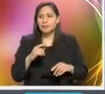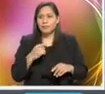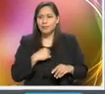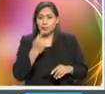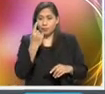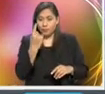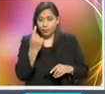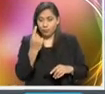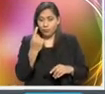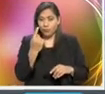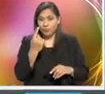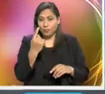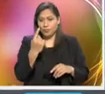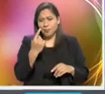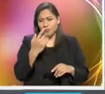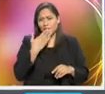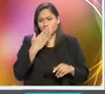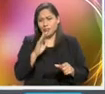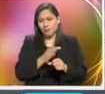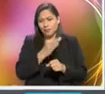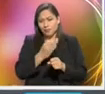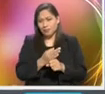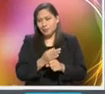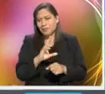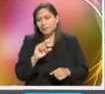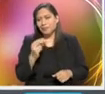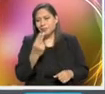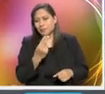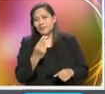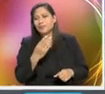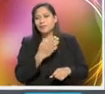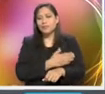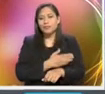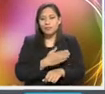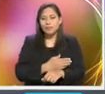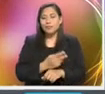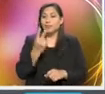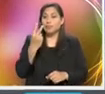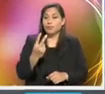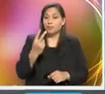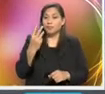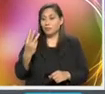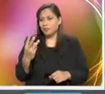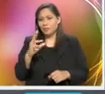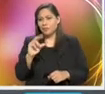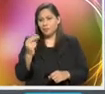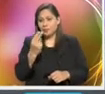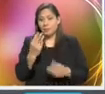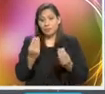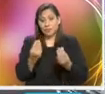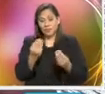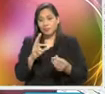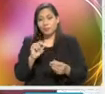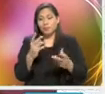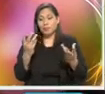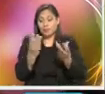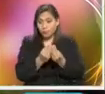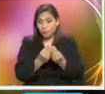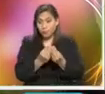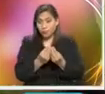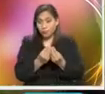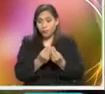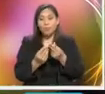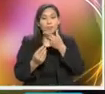uno es más que suficiente, o sea, no requiere de compañeros para hacer un cardumen. De hecho, no podemos tener dos peces